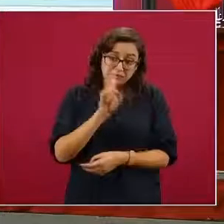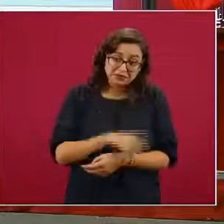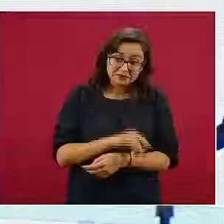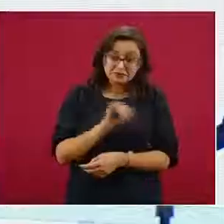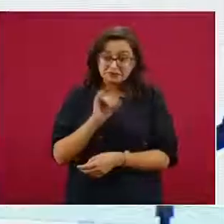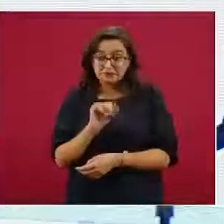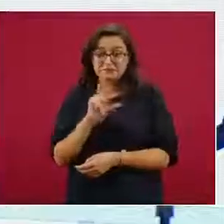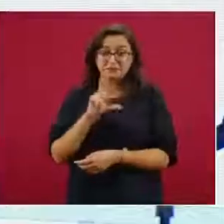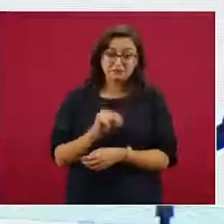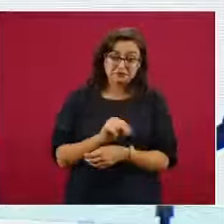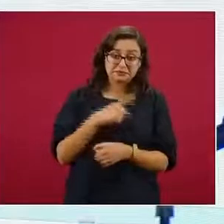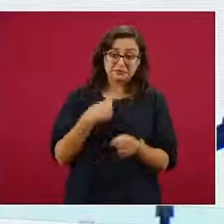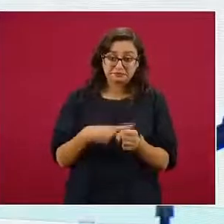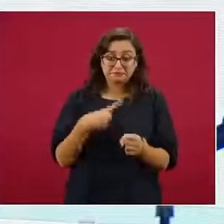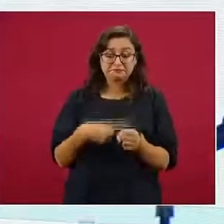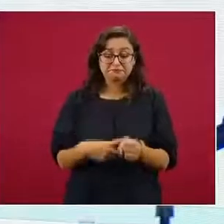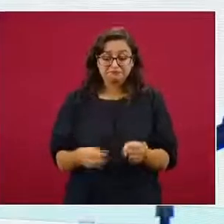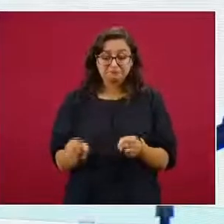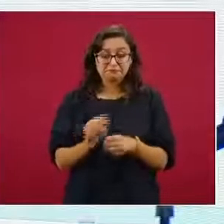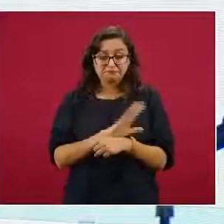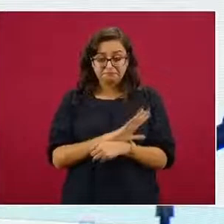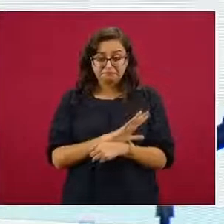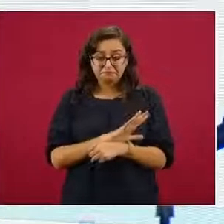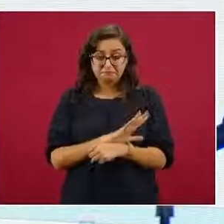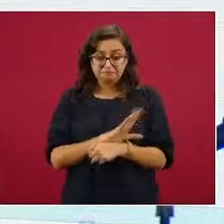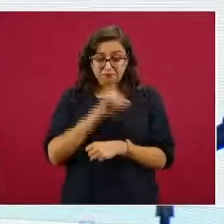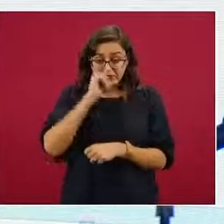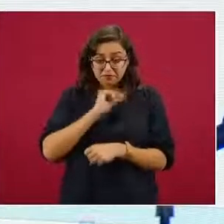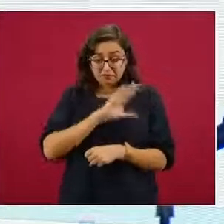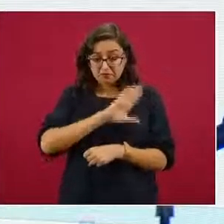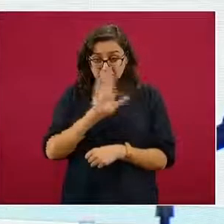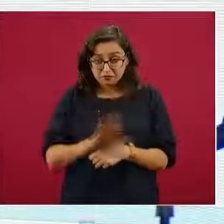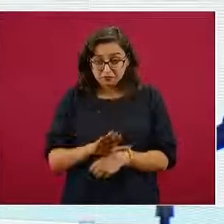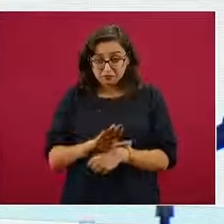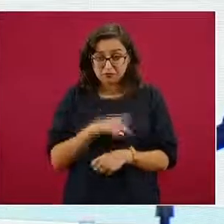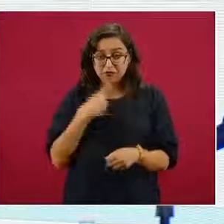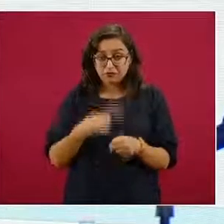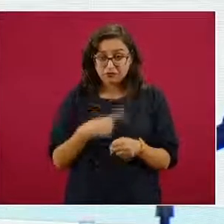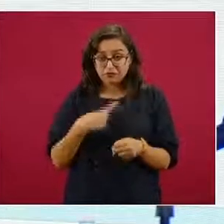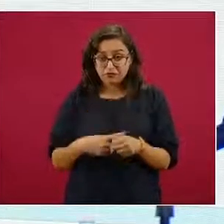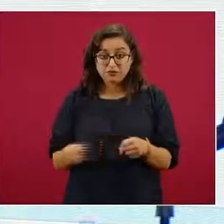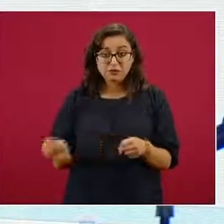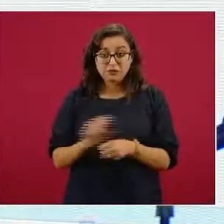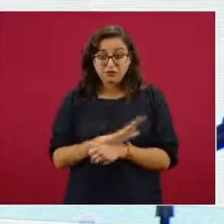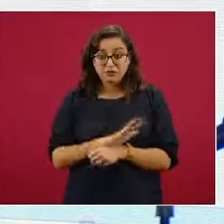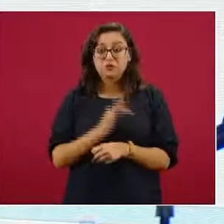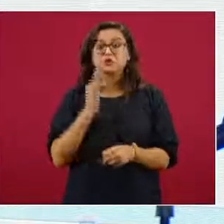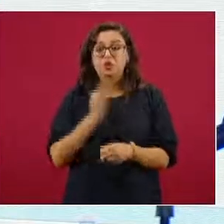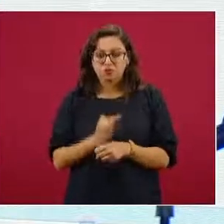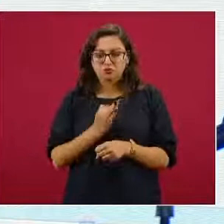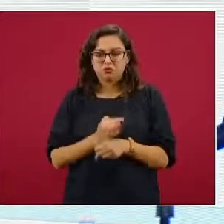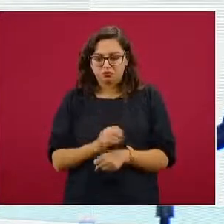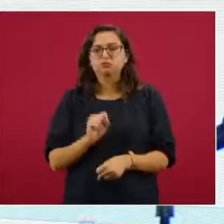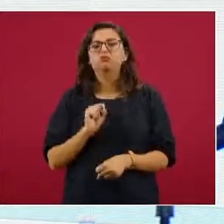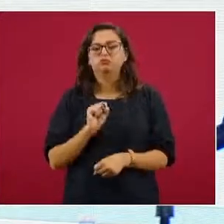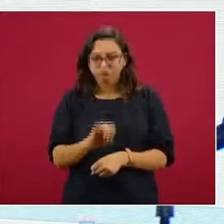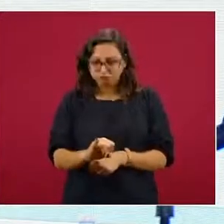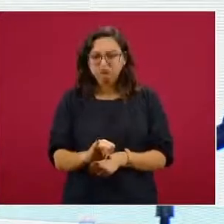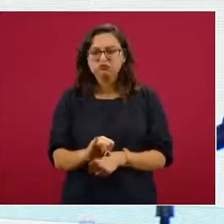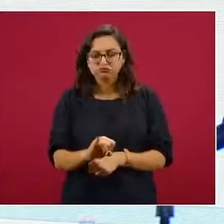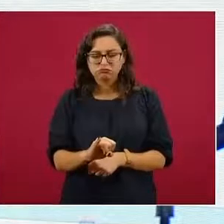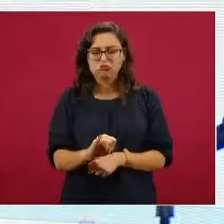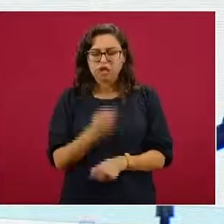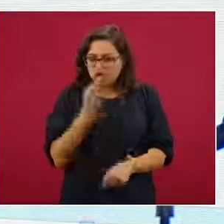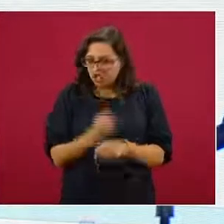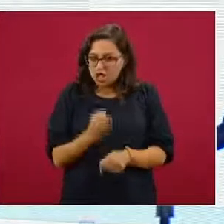evidencia suficiente para considerarlos como muertes por COVID o no. En tiempo real, asumamos que son por COVID.